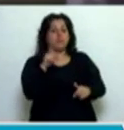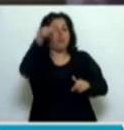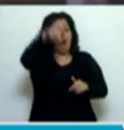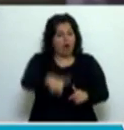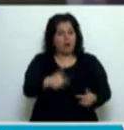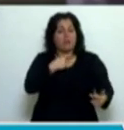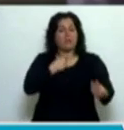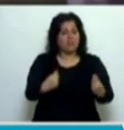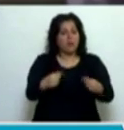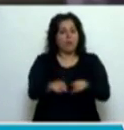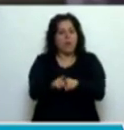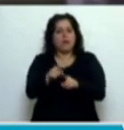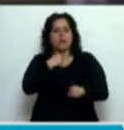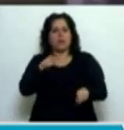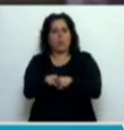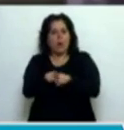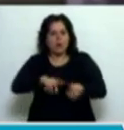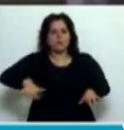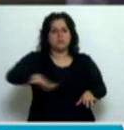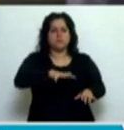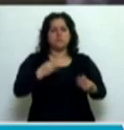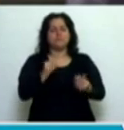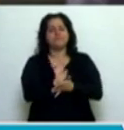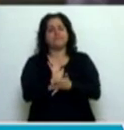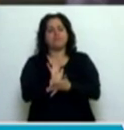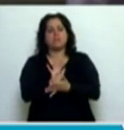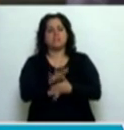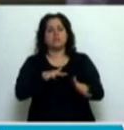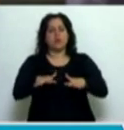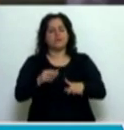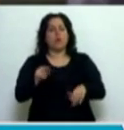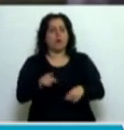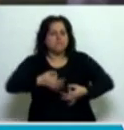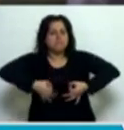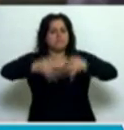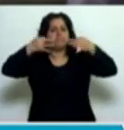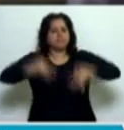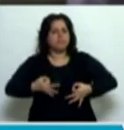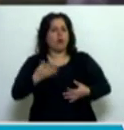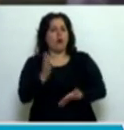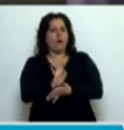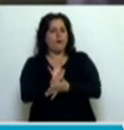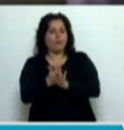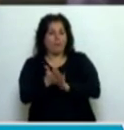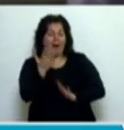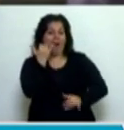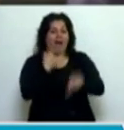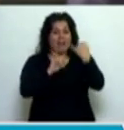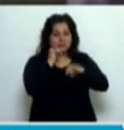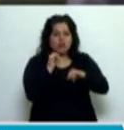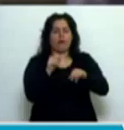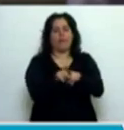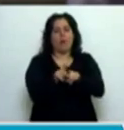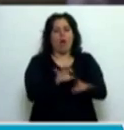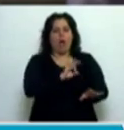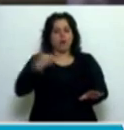es consolidar un escenario en el cual, precisamente, la disposición de esos activos que se acumularon a lo